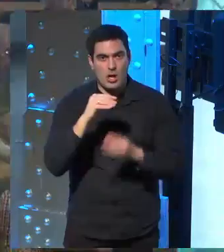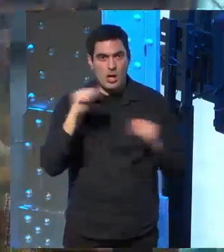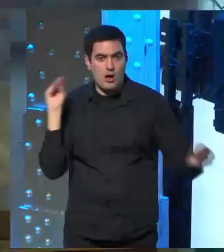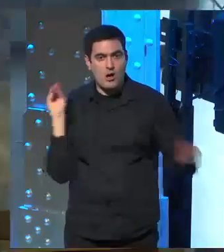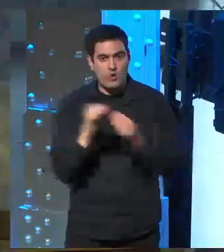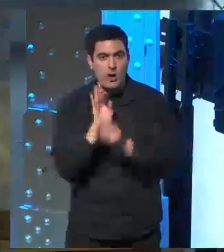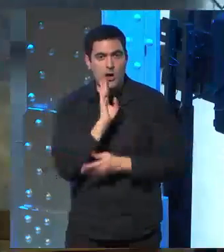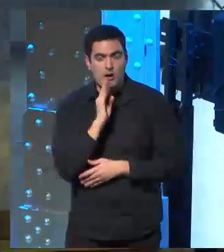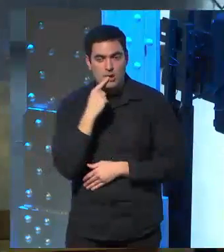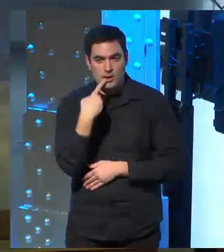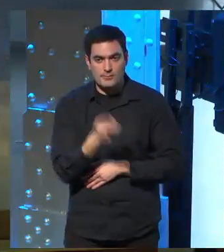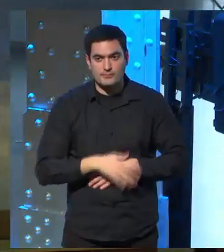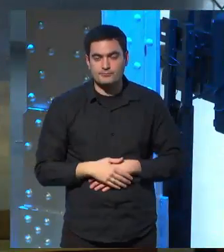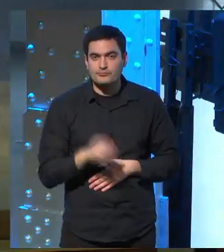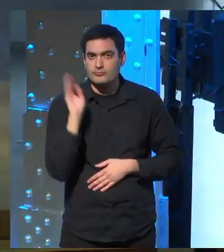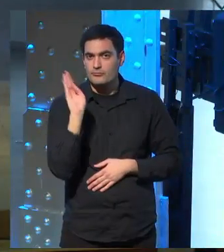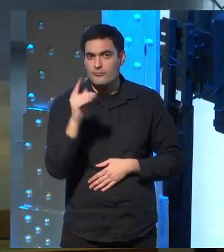que comentabas. ¿Tú crees que